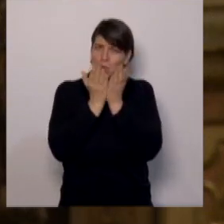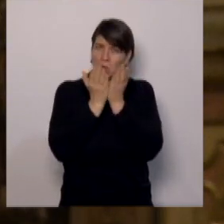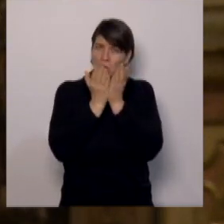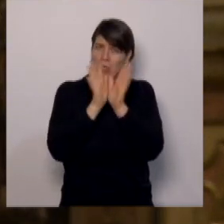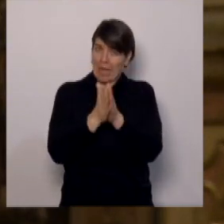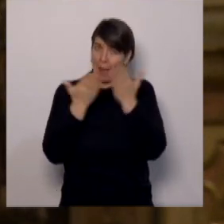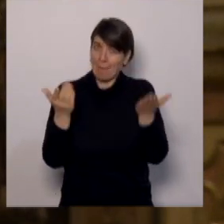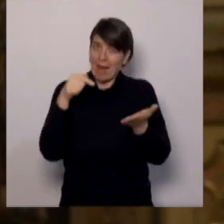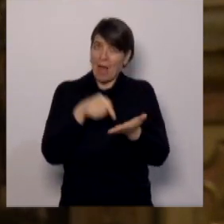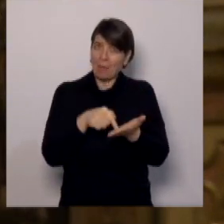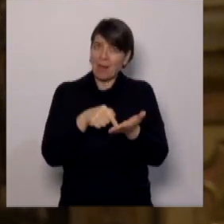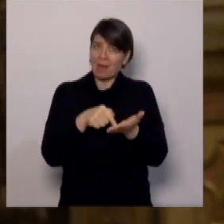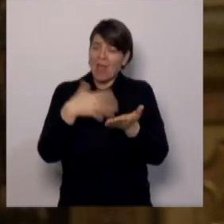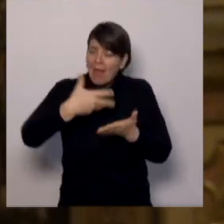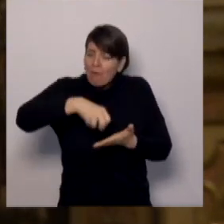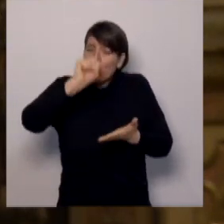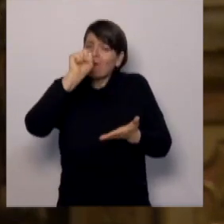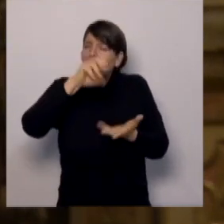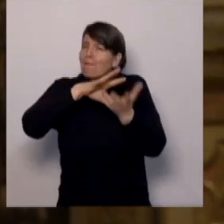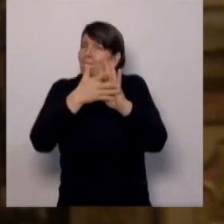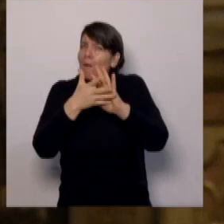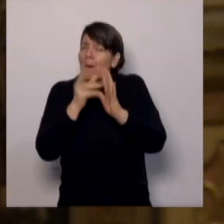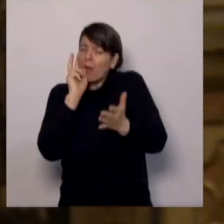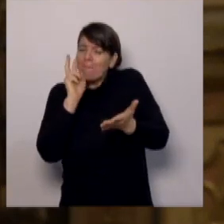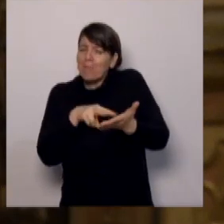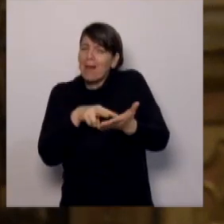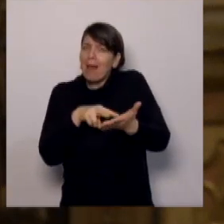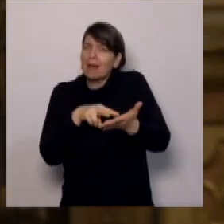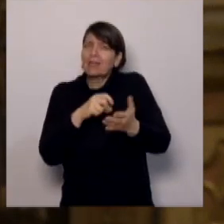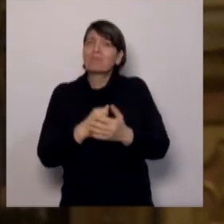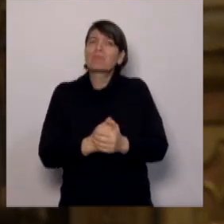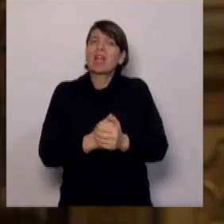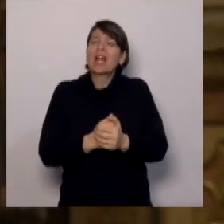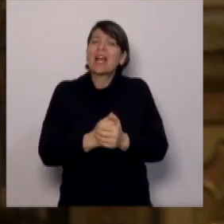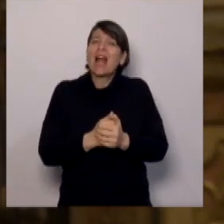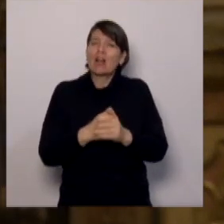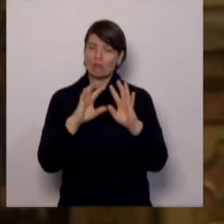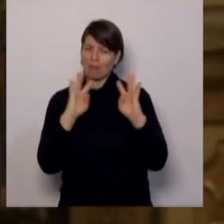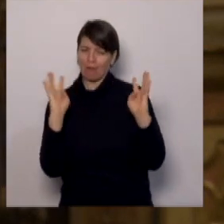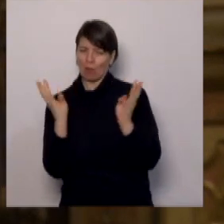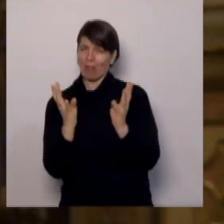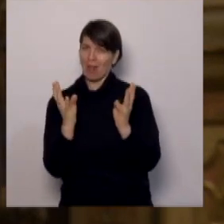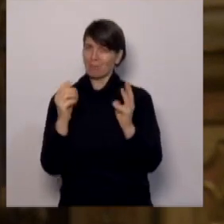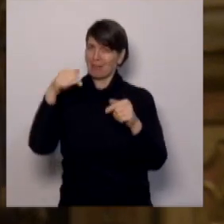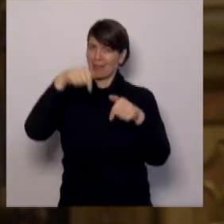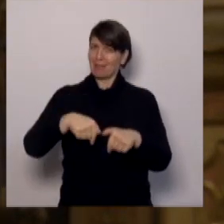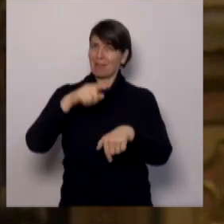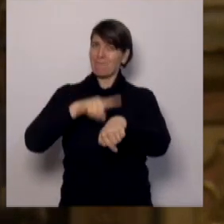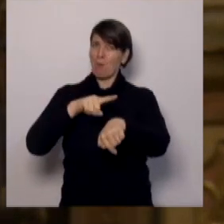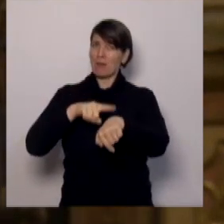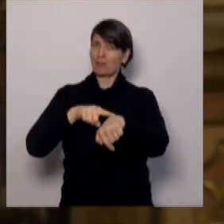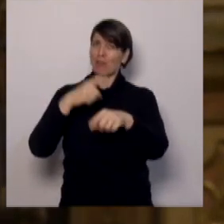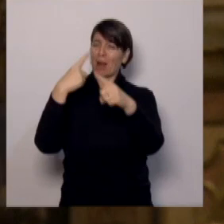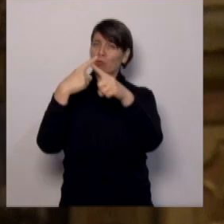exégetas encuentran la pista para mirar dónde está lo que rodea este